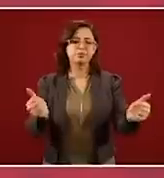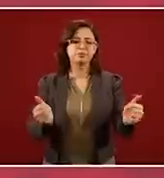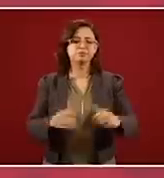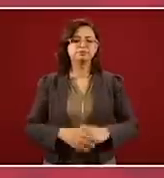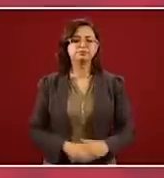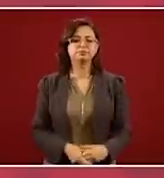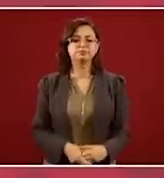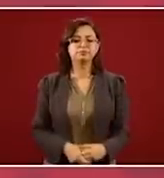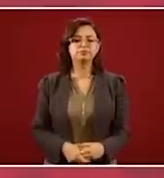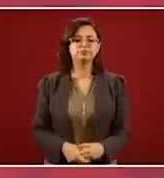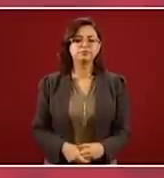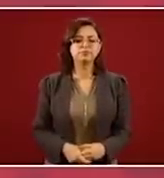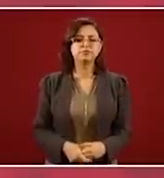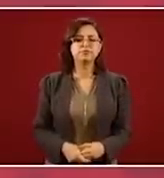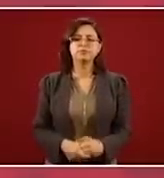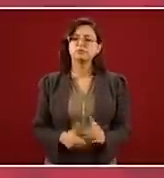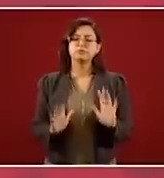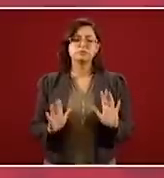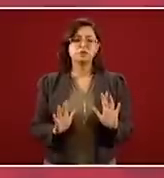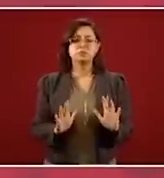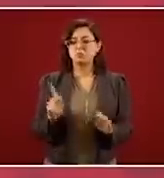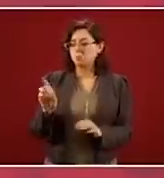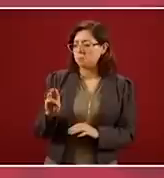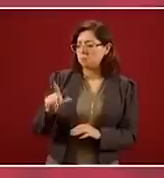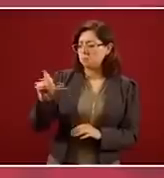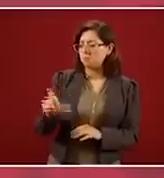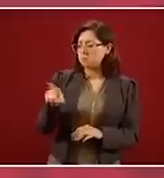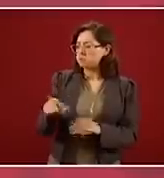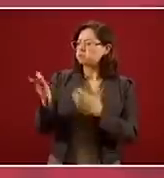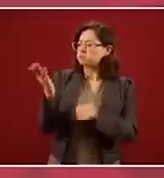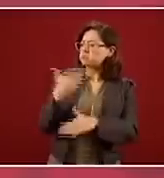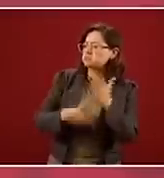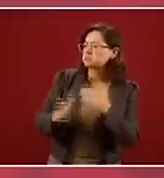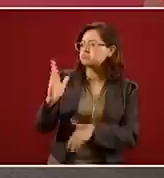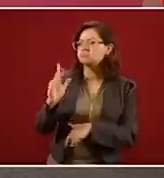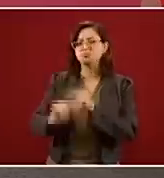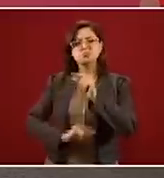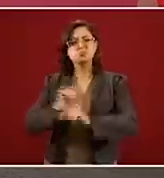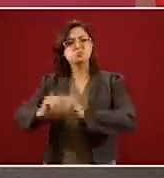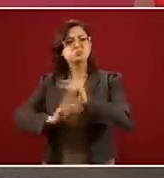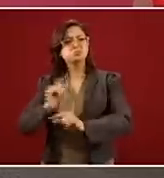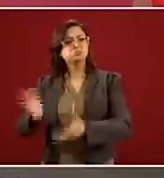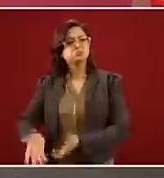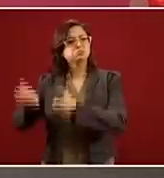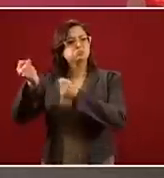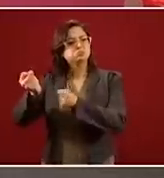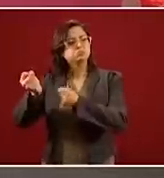O sea, ya Pemex está saliendo a flote. No nos